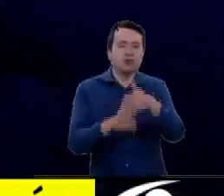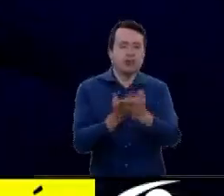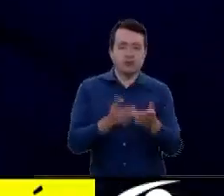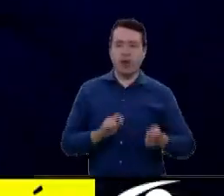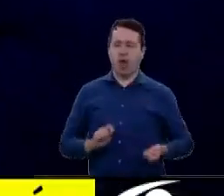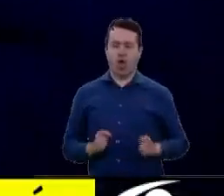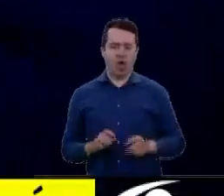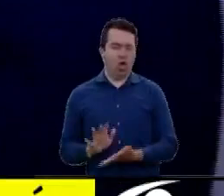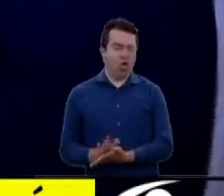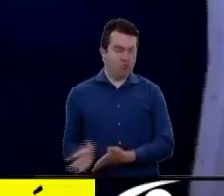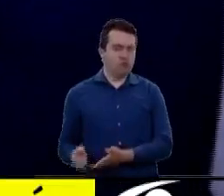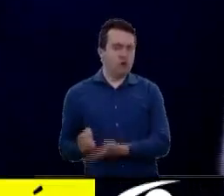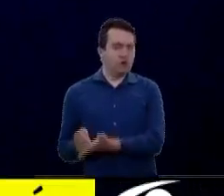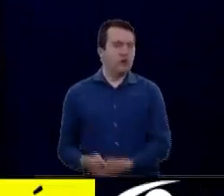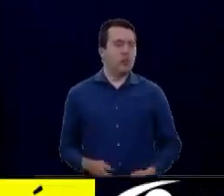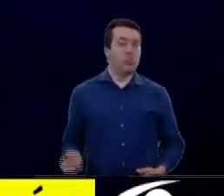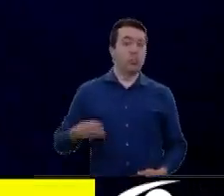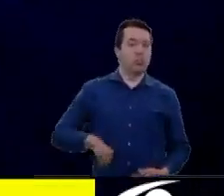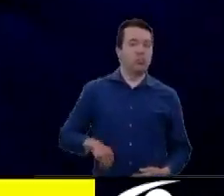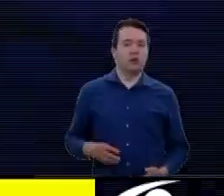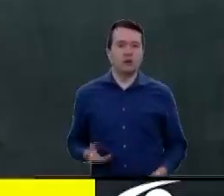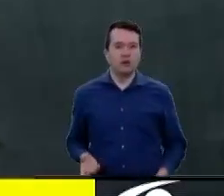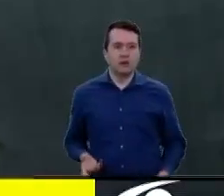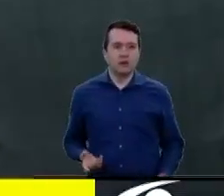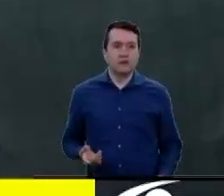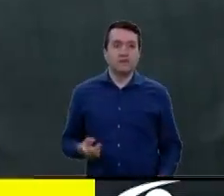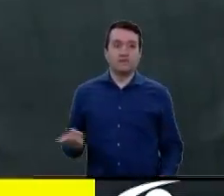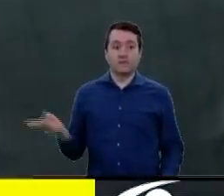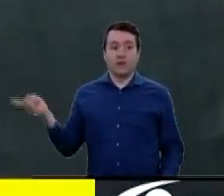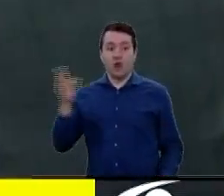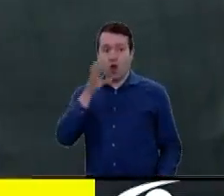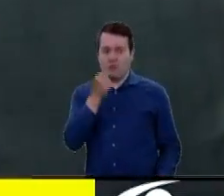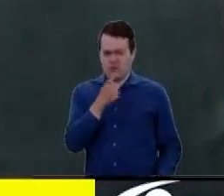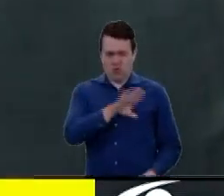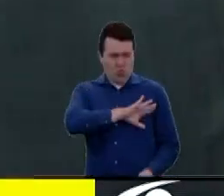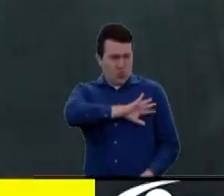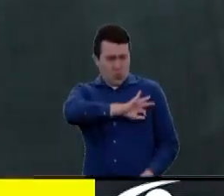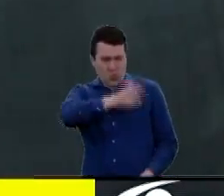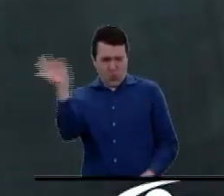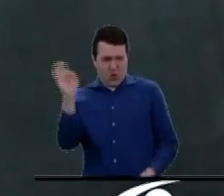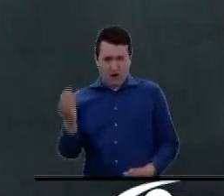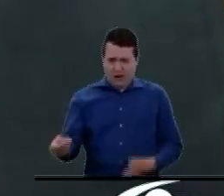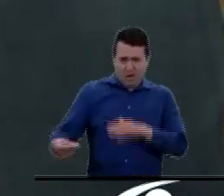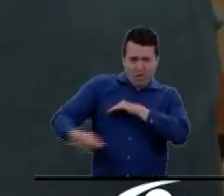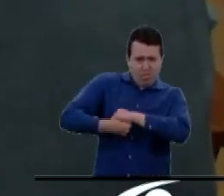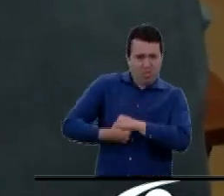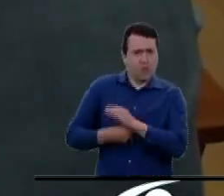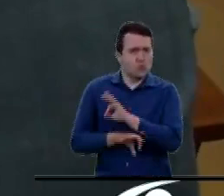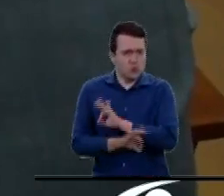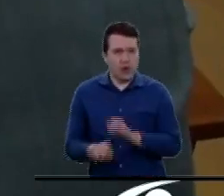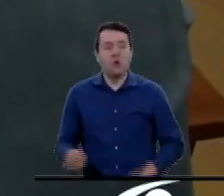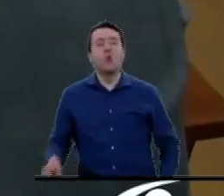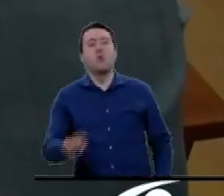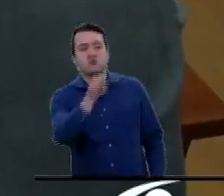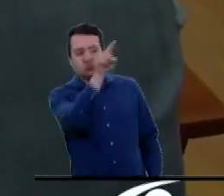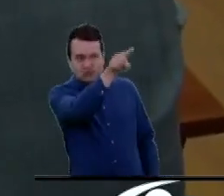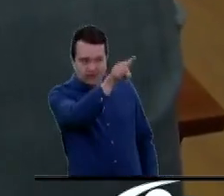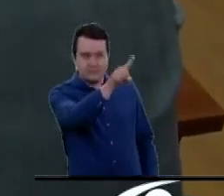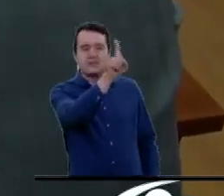he recibido un peso. Usted y José Leonidas Bustos